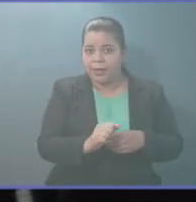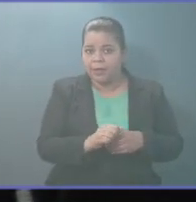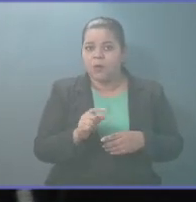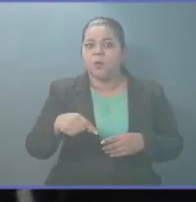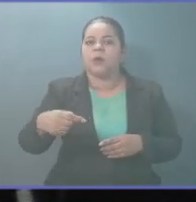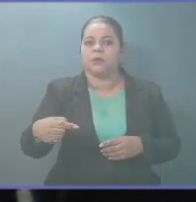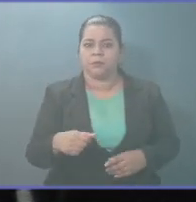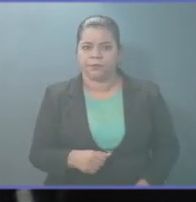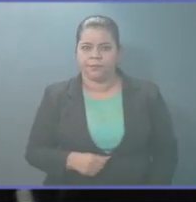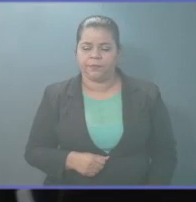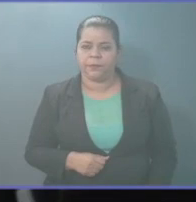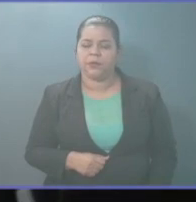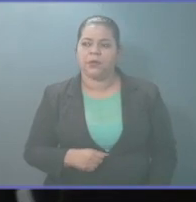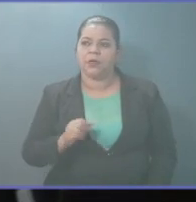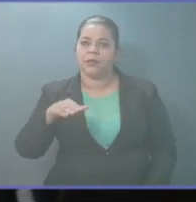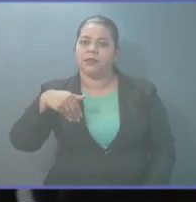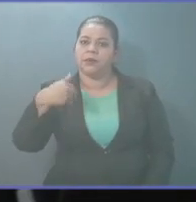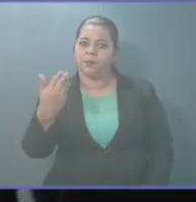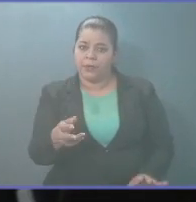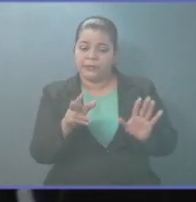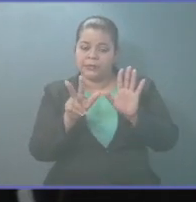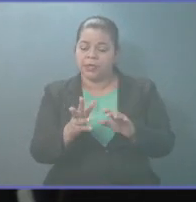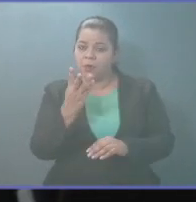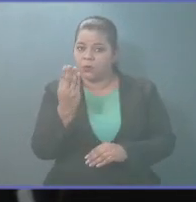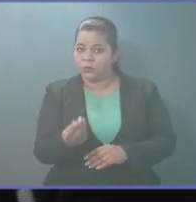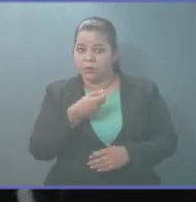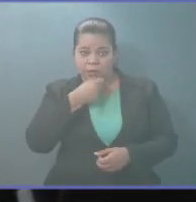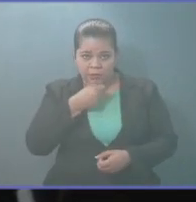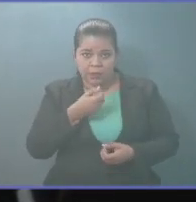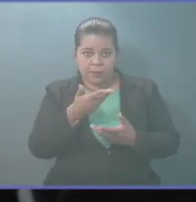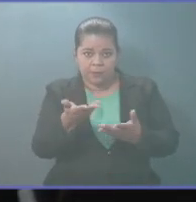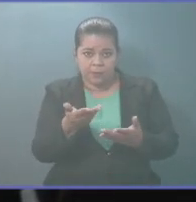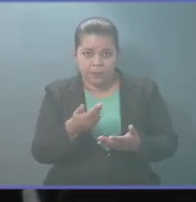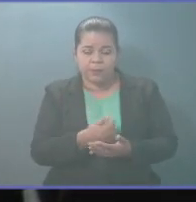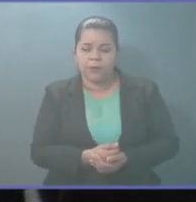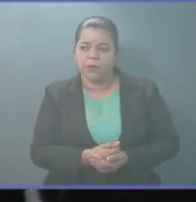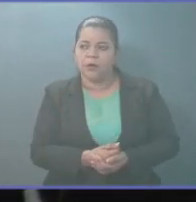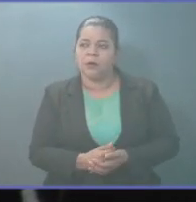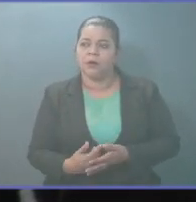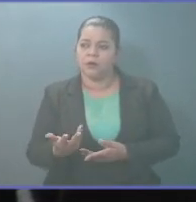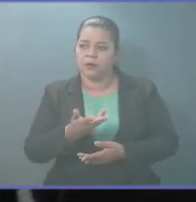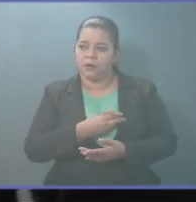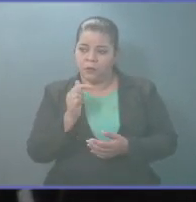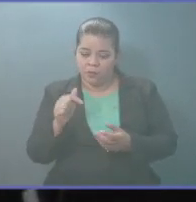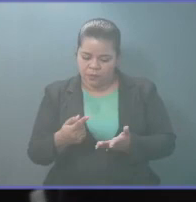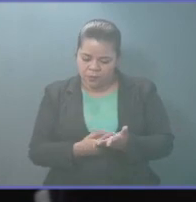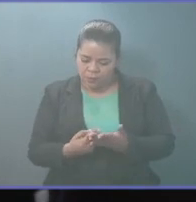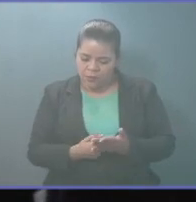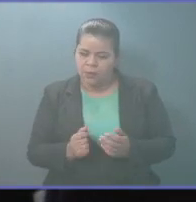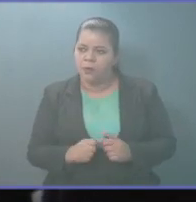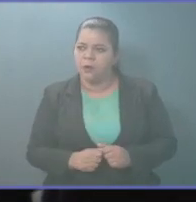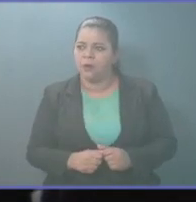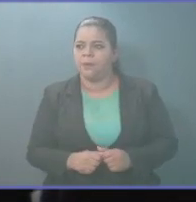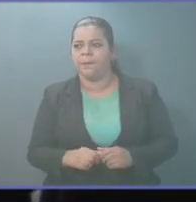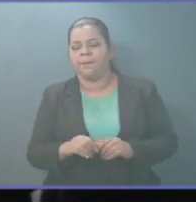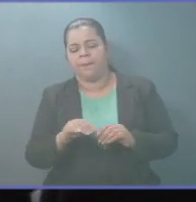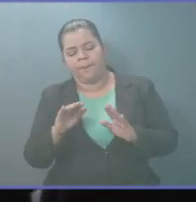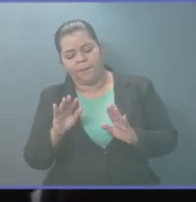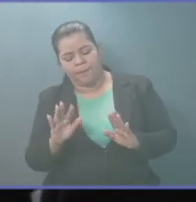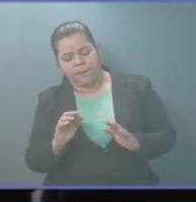inmediatamente desde la vigencia de la ley. O sea, eso no es práctico. Entonces, me preocupa, debo de